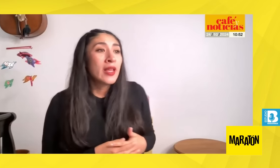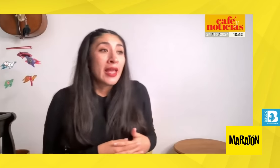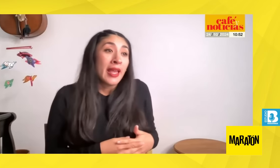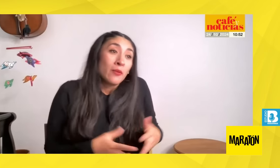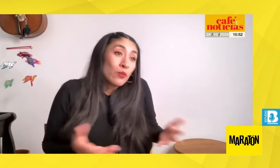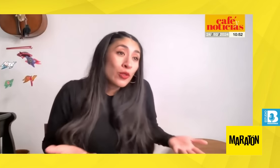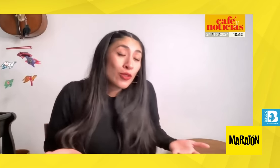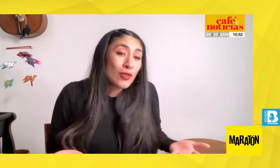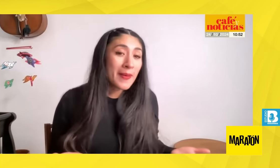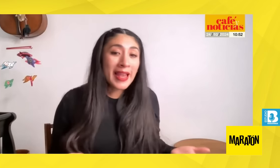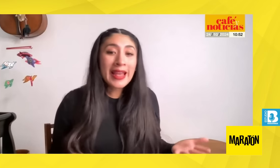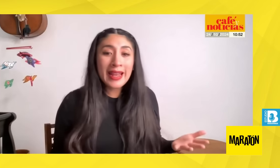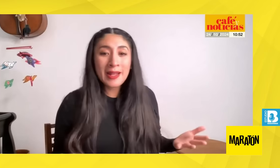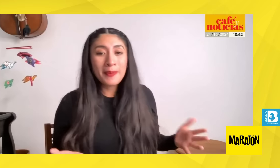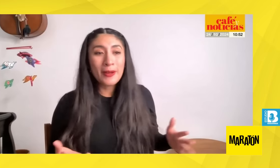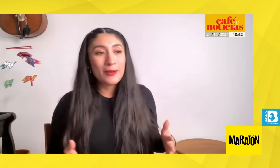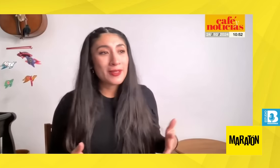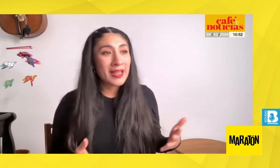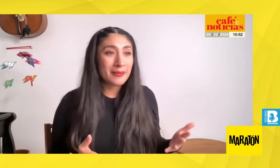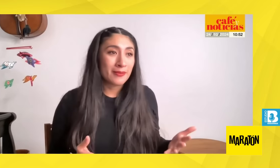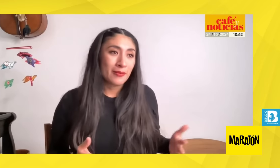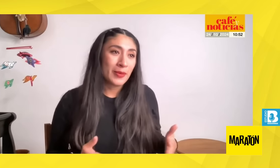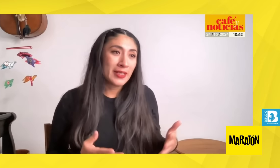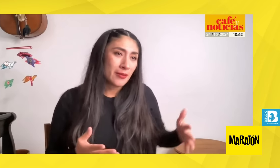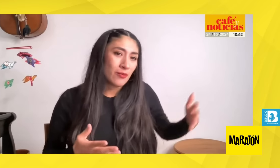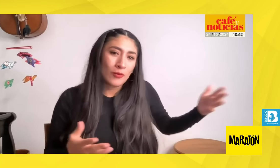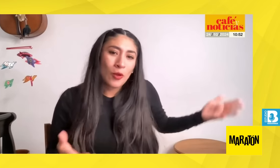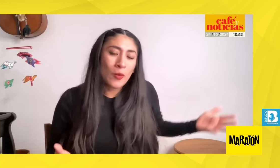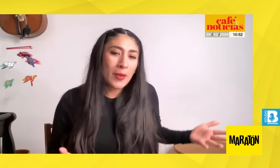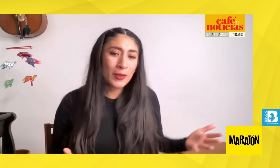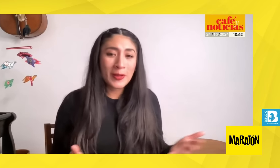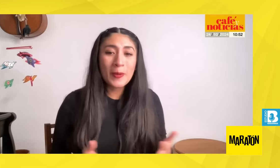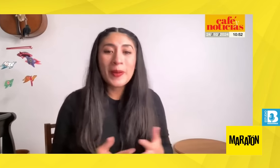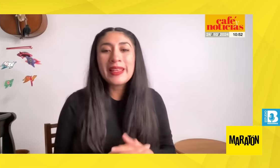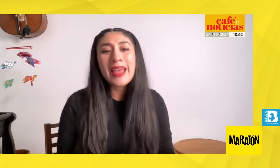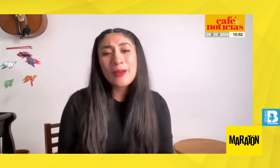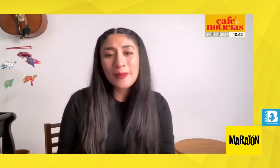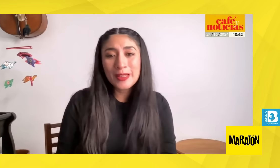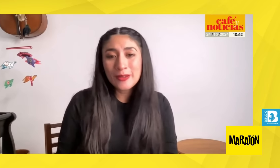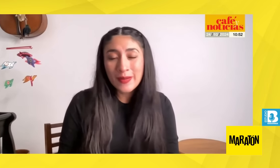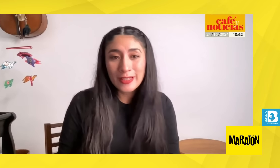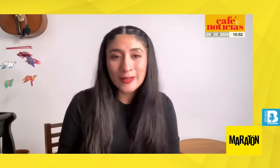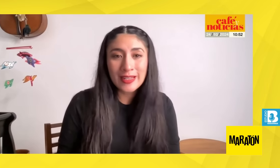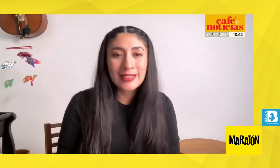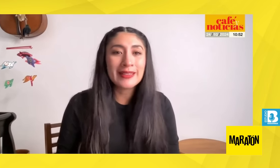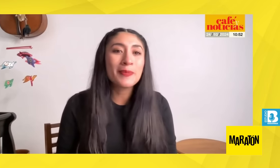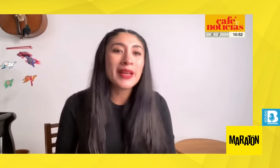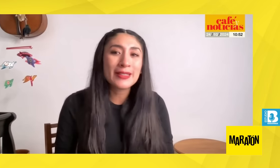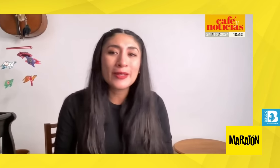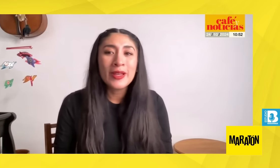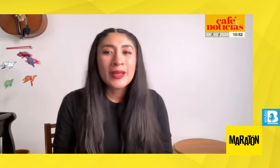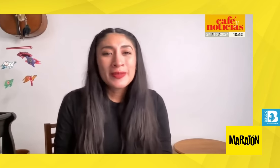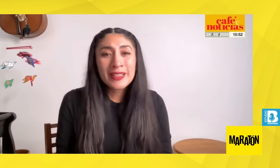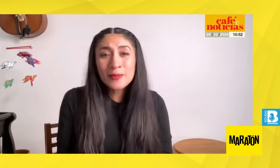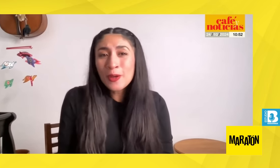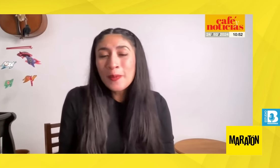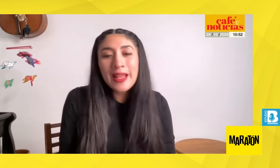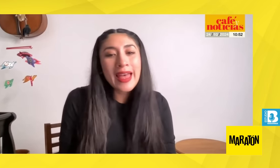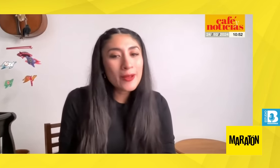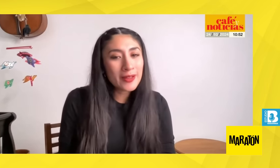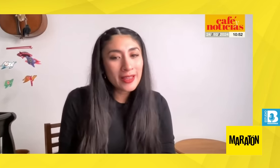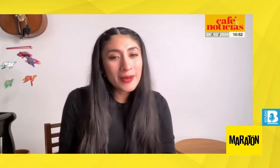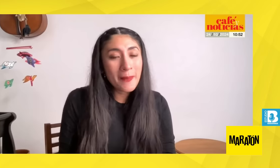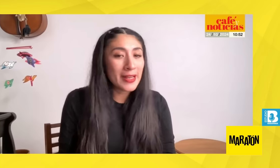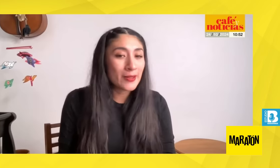senado muchos todavía le creen pero o sea pues como lo hemos venido platicando en más de una ocasión en este espacio pues es muy